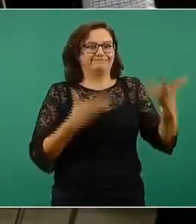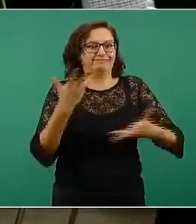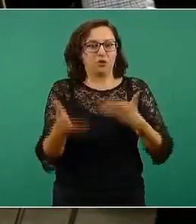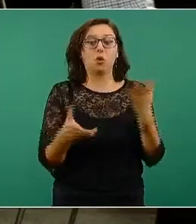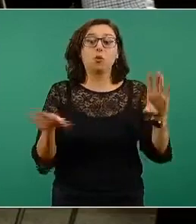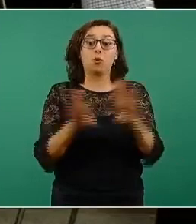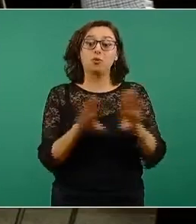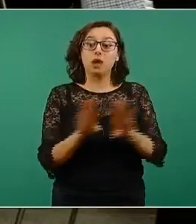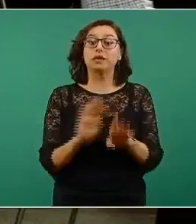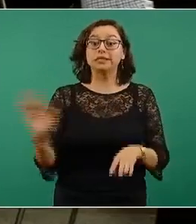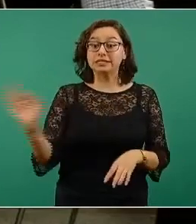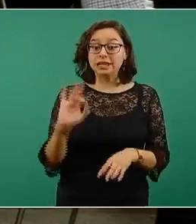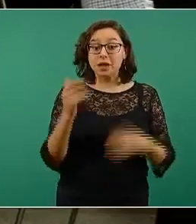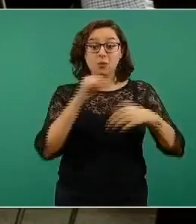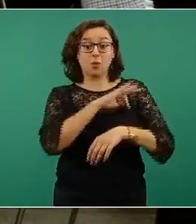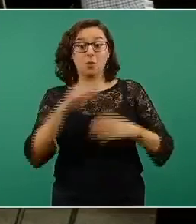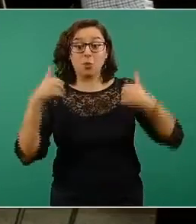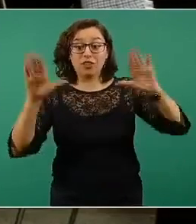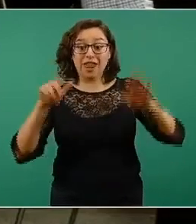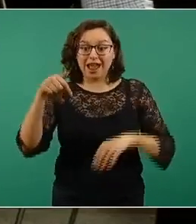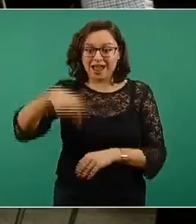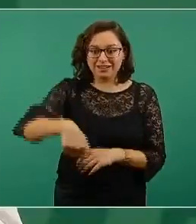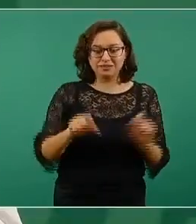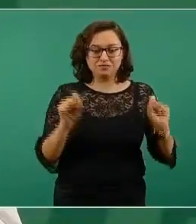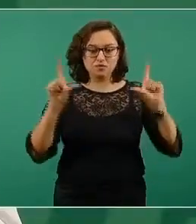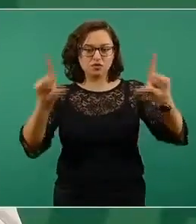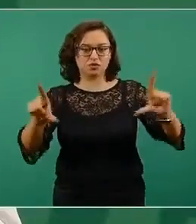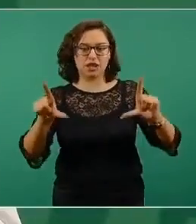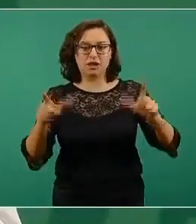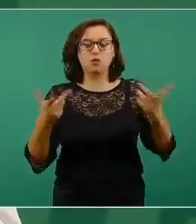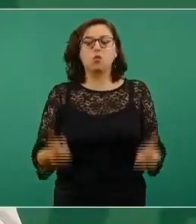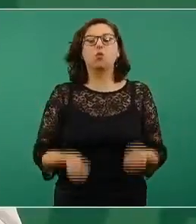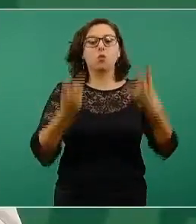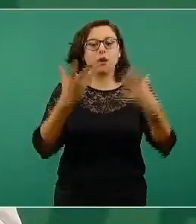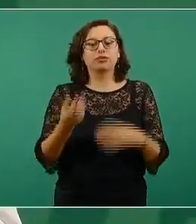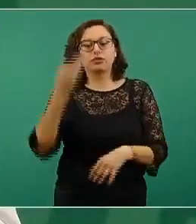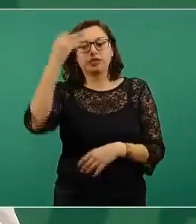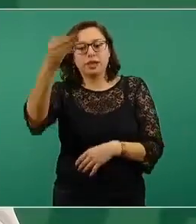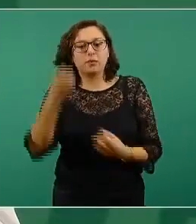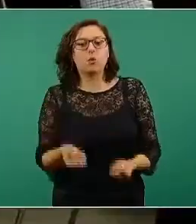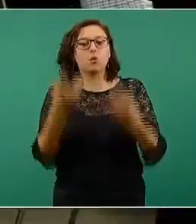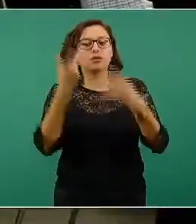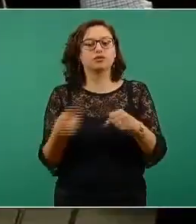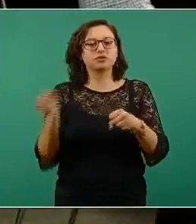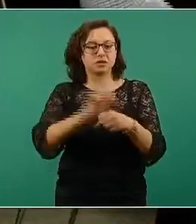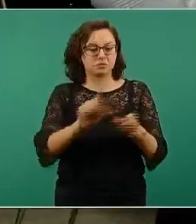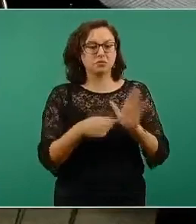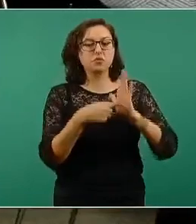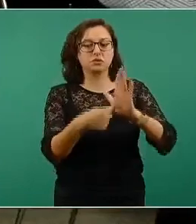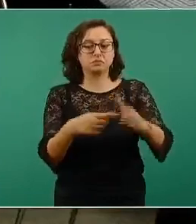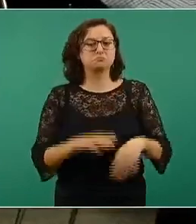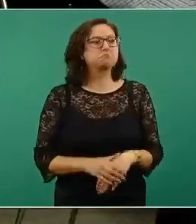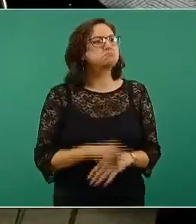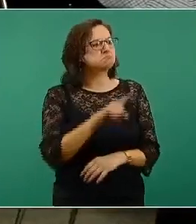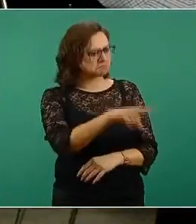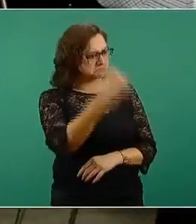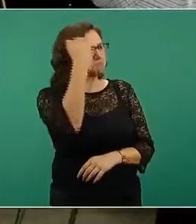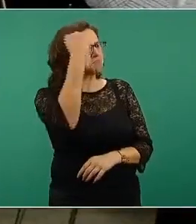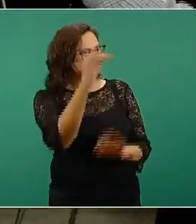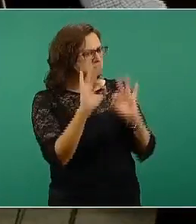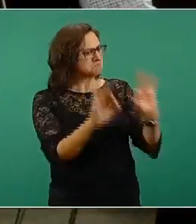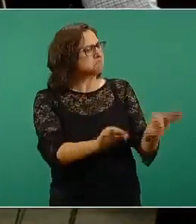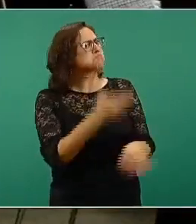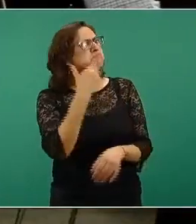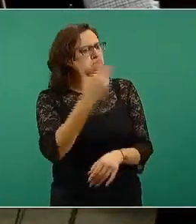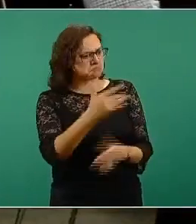creo que a lo mejor podría ser un poco más resolutivo y así tendría más Le agradecemos la idea. imagen. Creo que podría ser